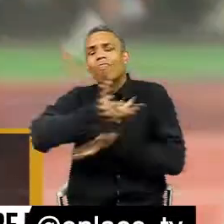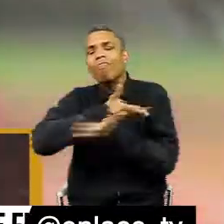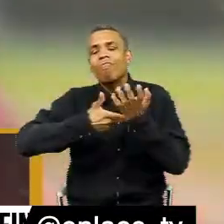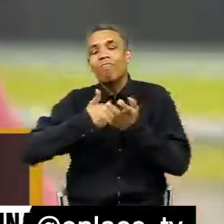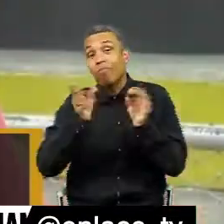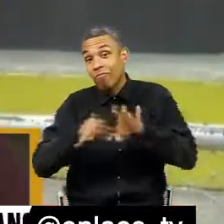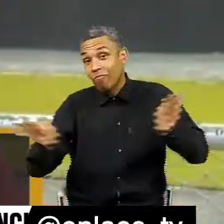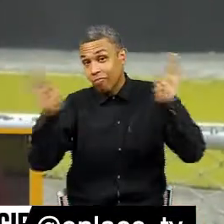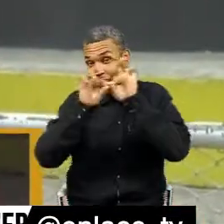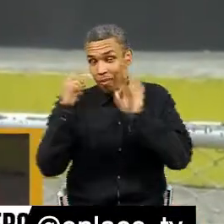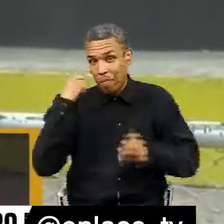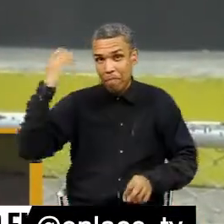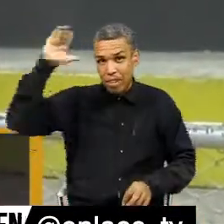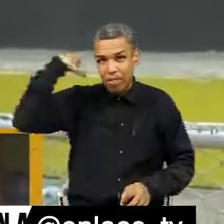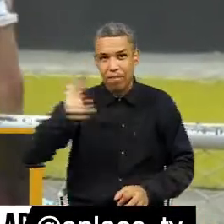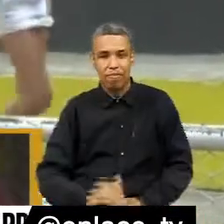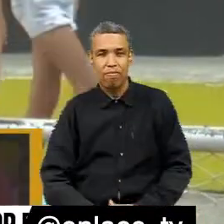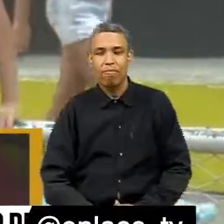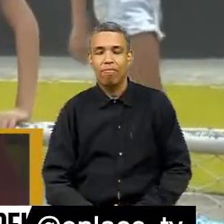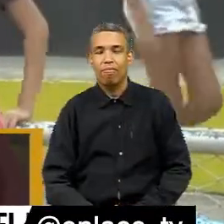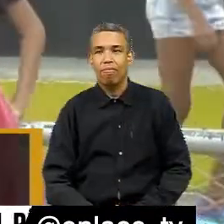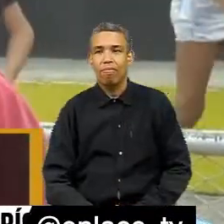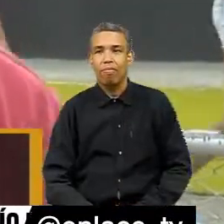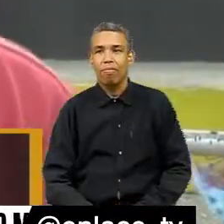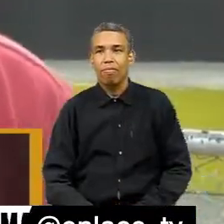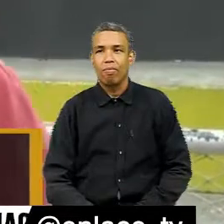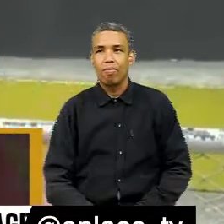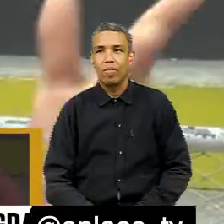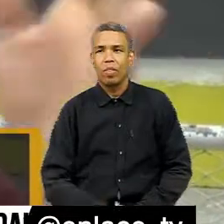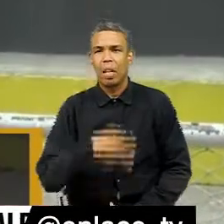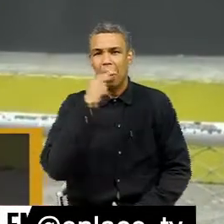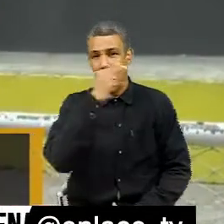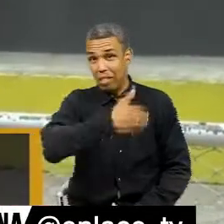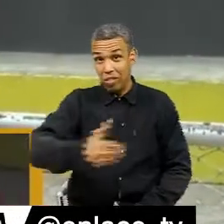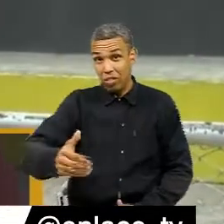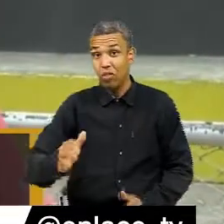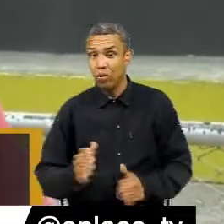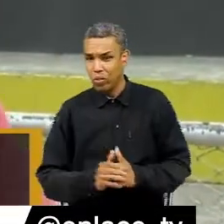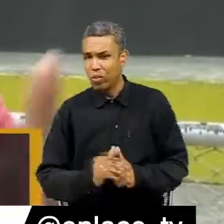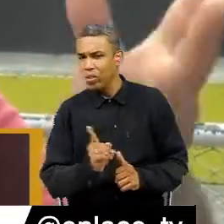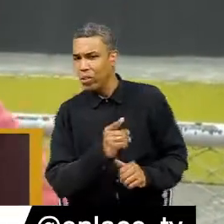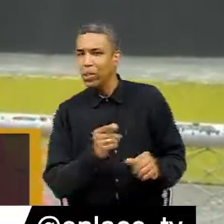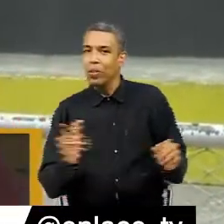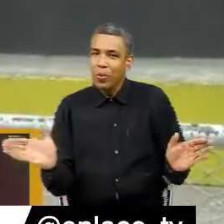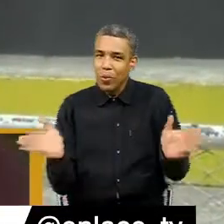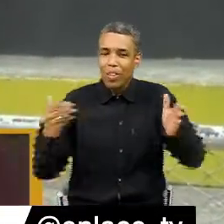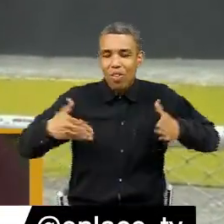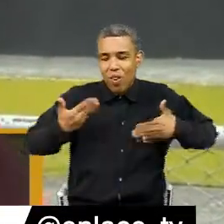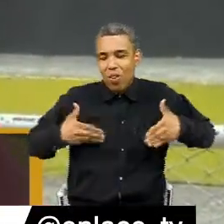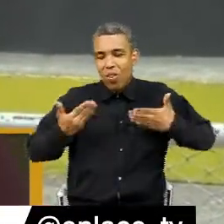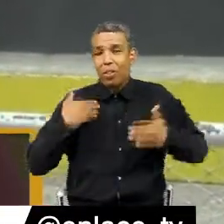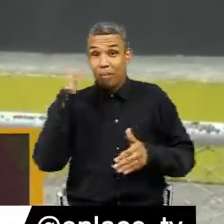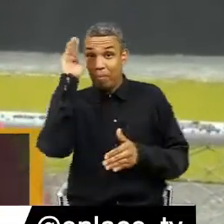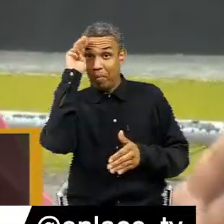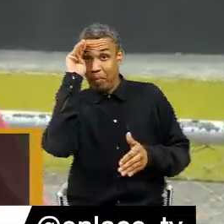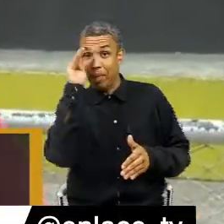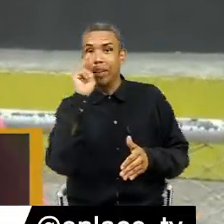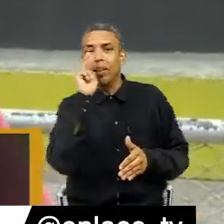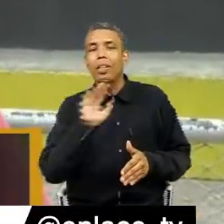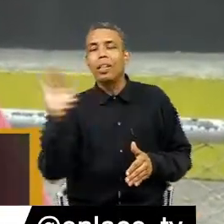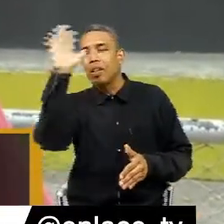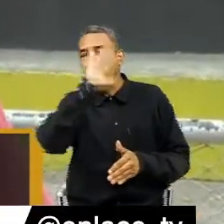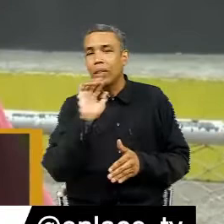libre. Un gran esparcimiento para los niños, sobre todo los niños de nuestro sector. Un agradecimiento a la Policía Nacional, en especial a nuestro patrullero Quintero,